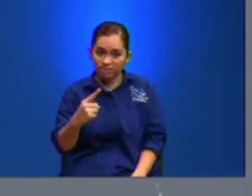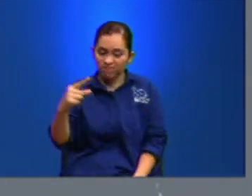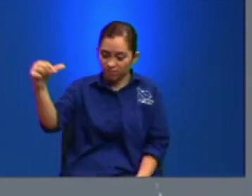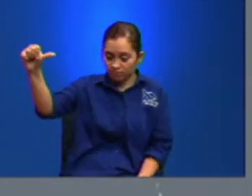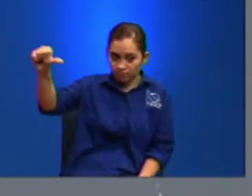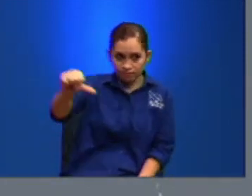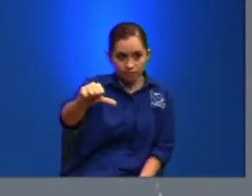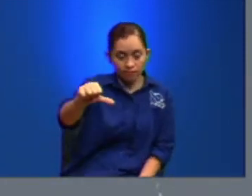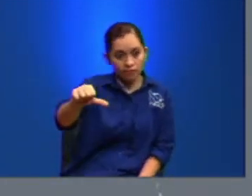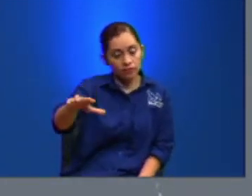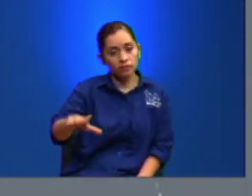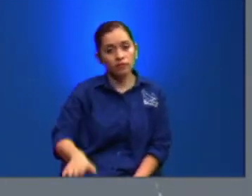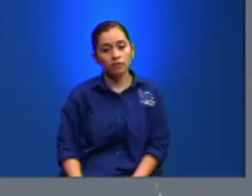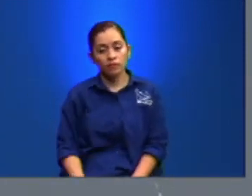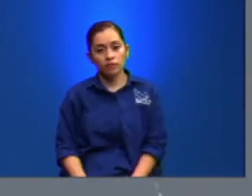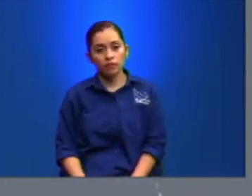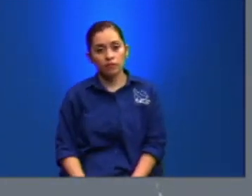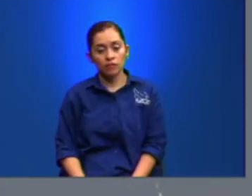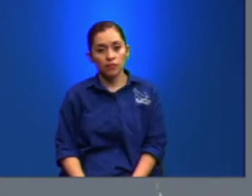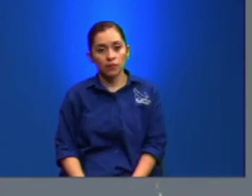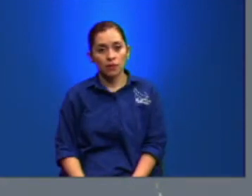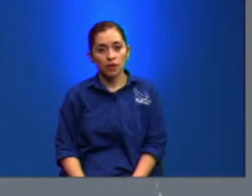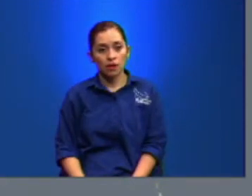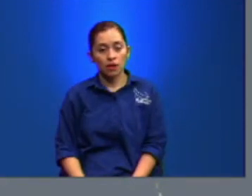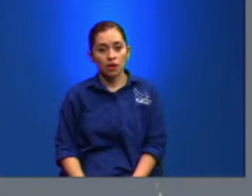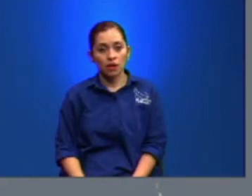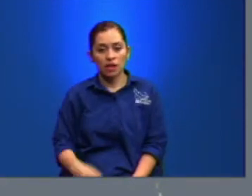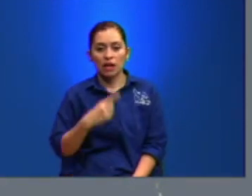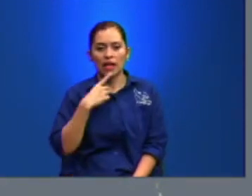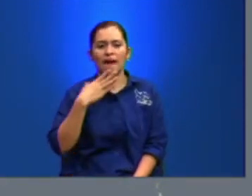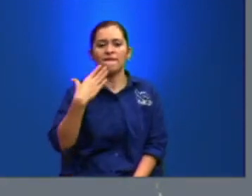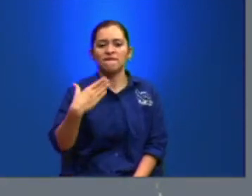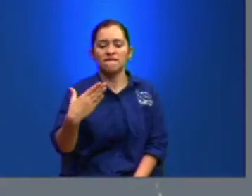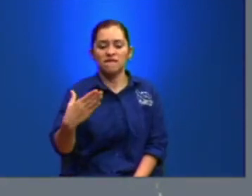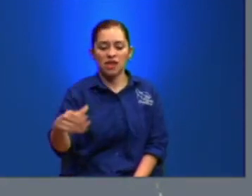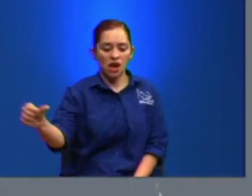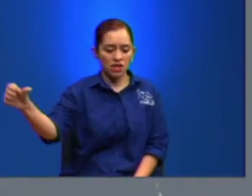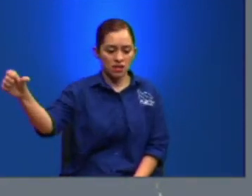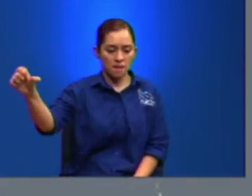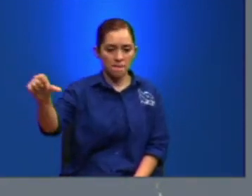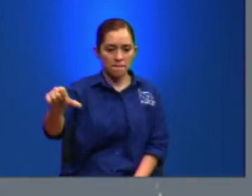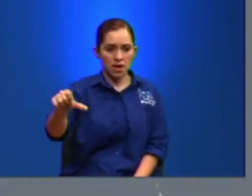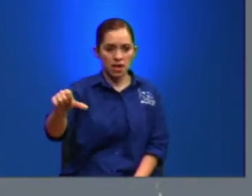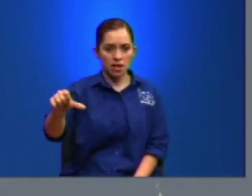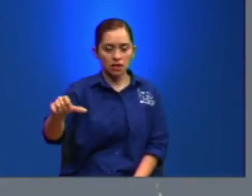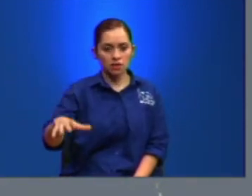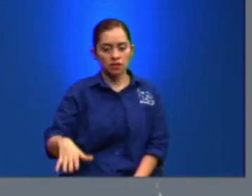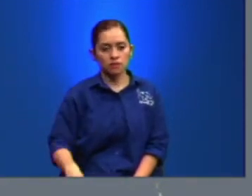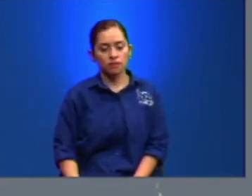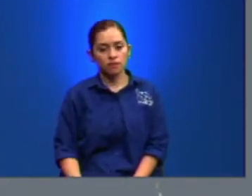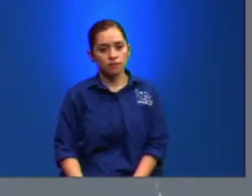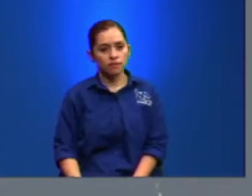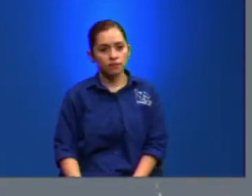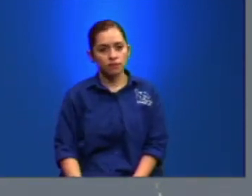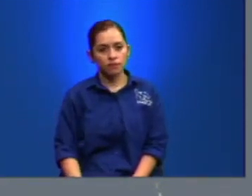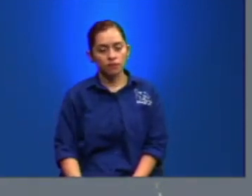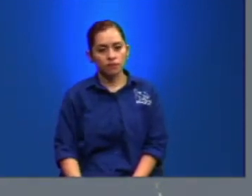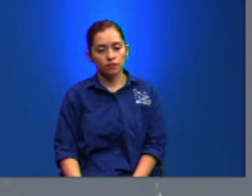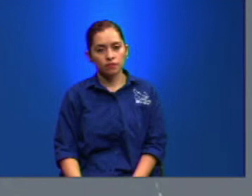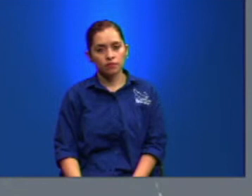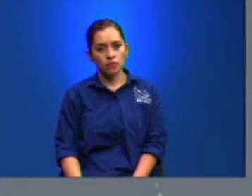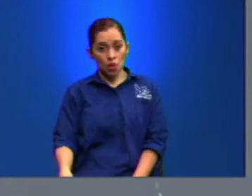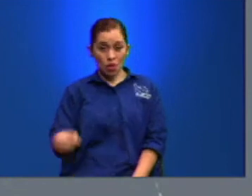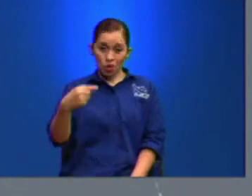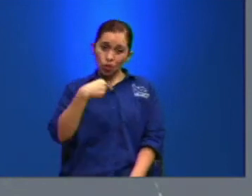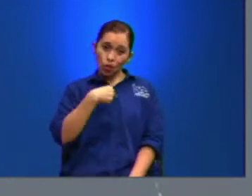su nieto hermano no no a su hijo maldito sea canaán siervo de siervos aéra etcétera pero el asunto